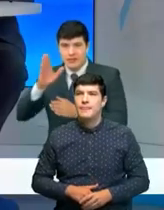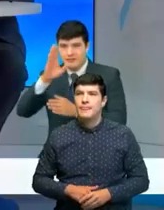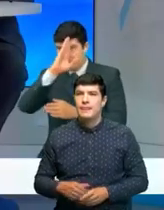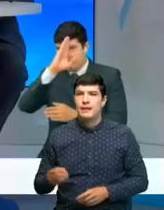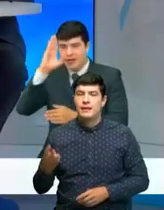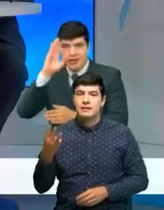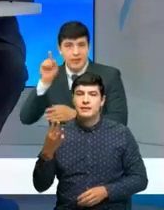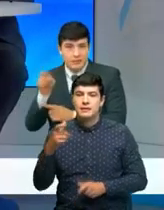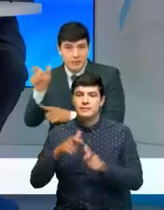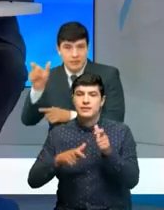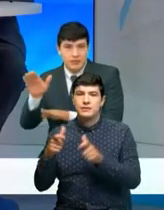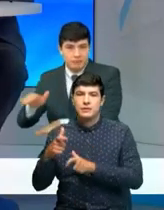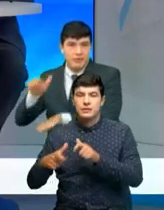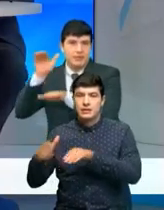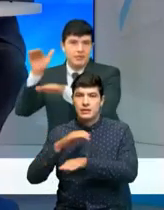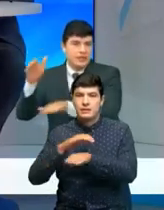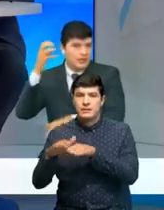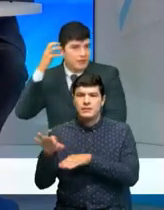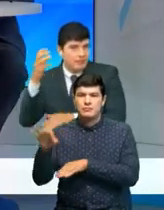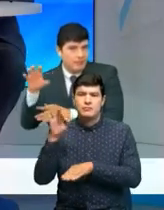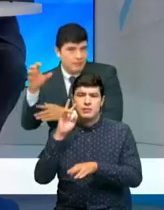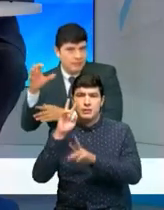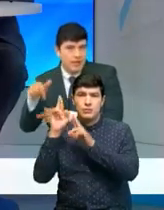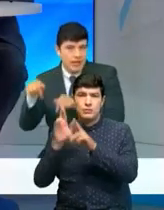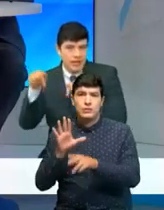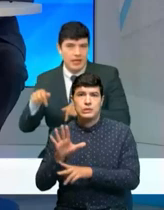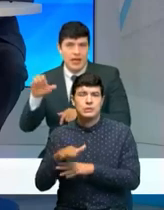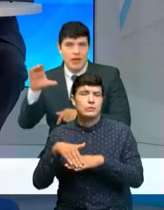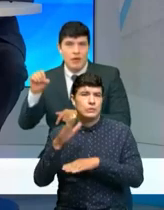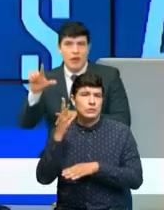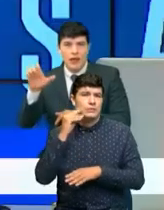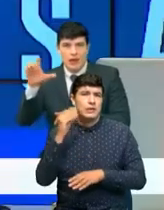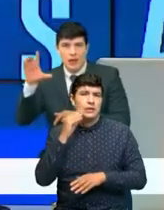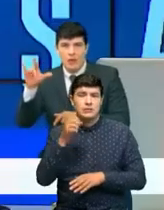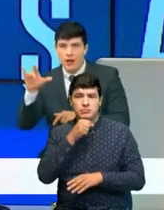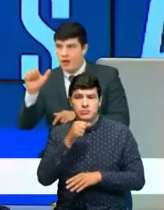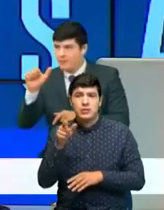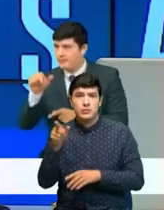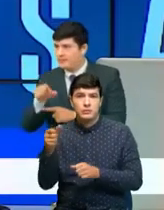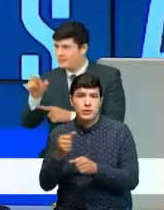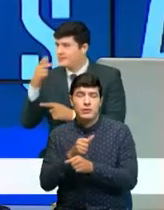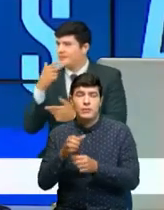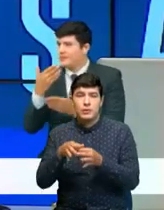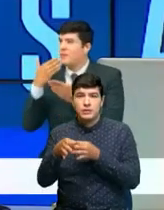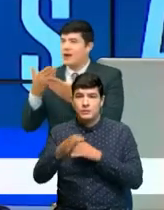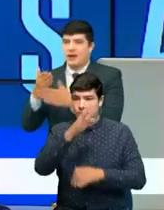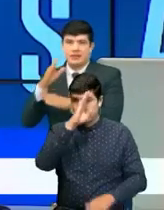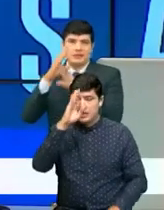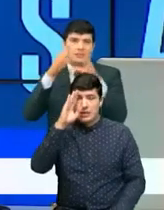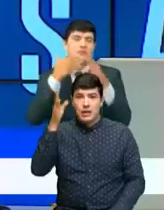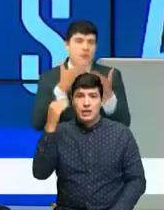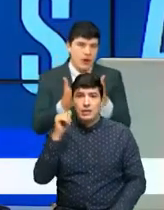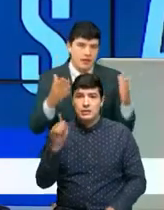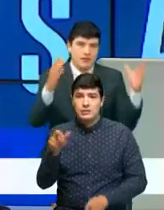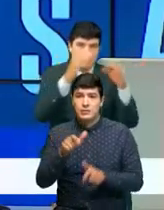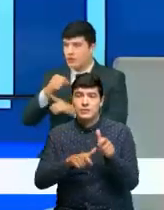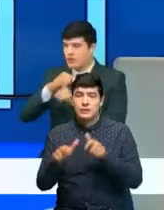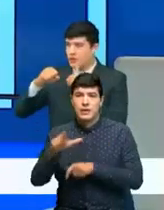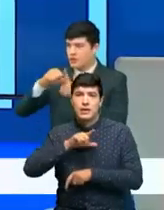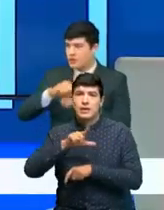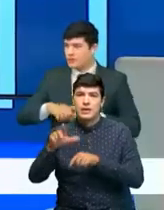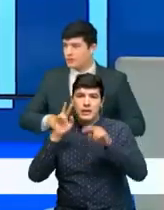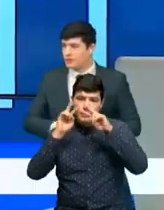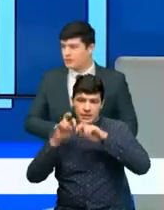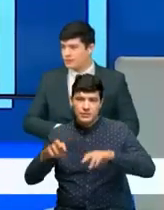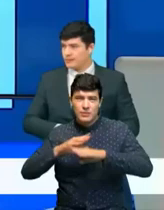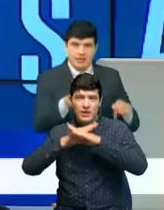Periodistas fueron invitados seleccionados por su amplio reconocimiento en el municipio de San Gil. Muchos de ellos han liderado importantes investigaciones en contra de la